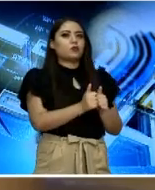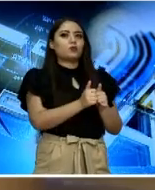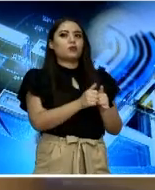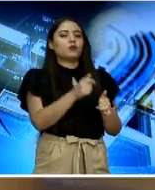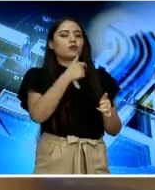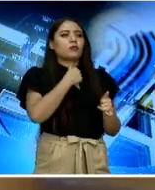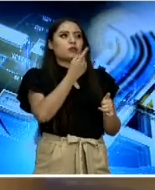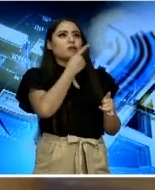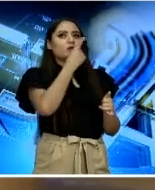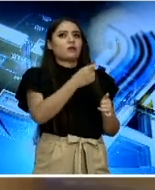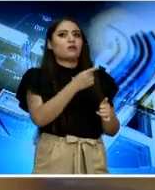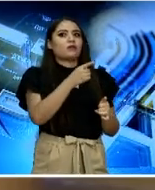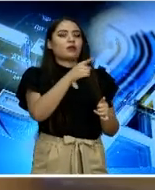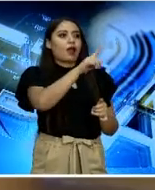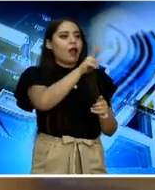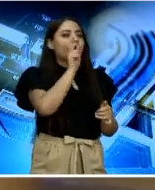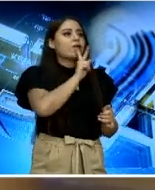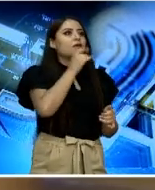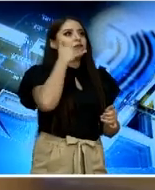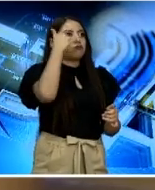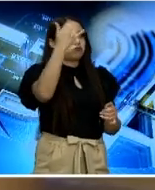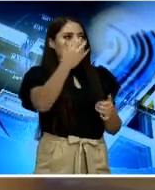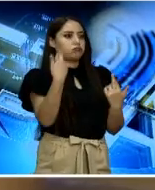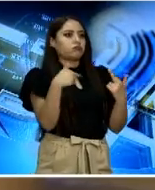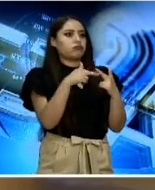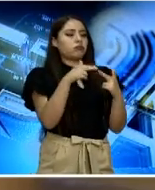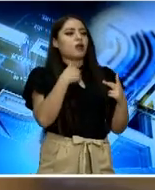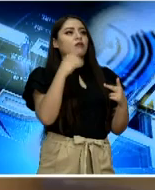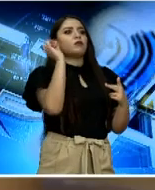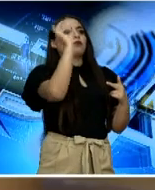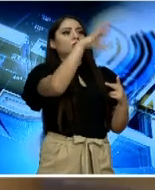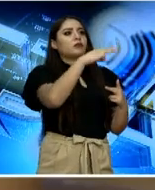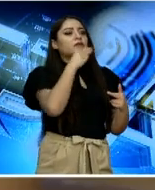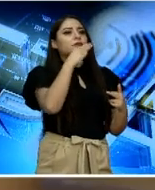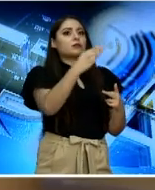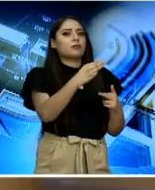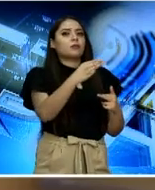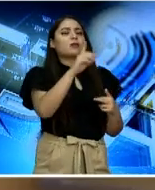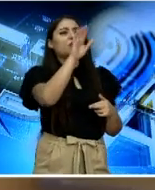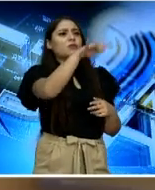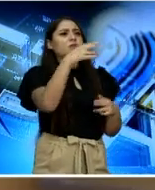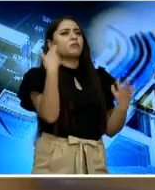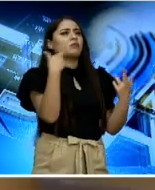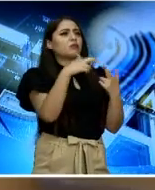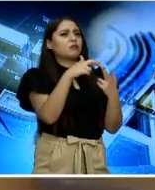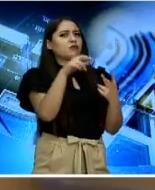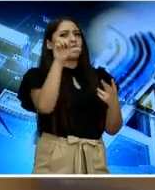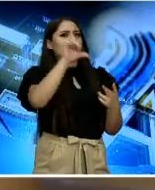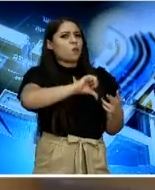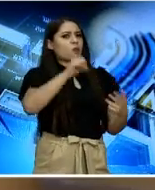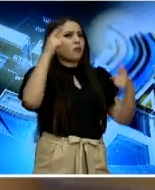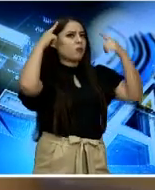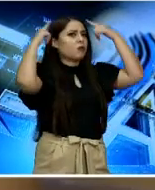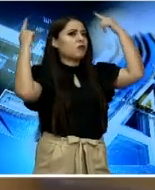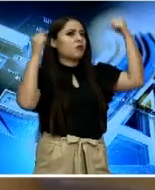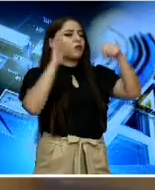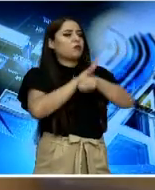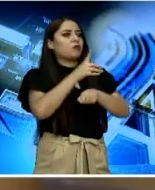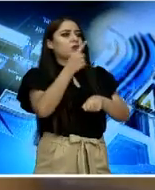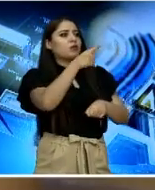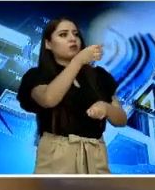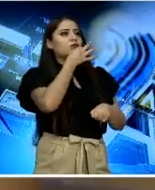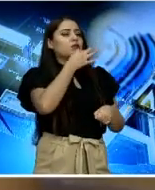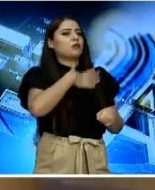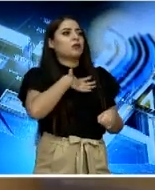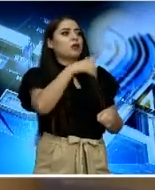ver, márcale a la maestra. Le mandé un mensaje, maestra, es hoy la graduación, ¿por qué no me dijo? Y ella me mandó un mensaje, sí,